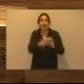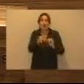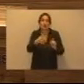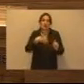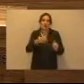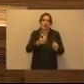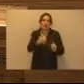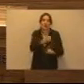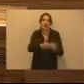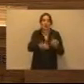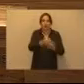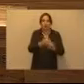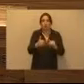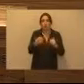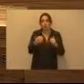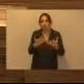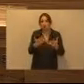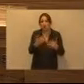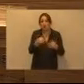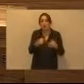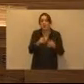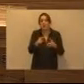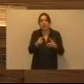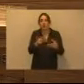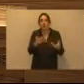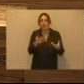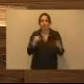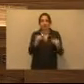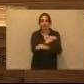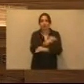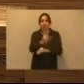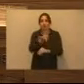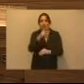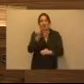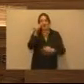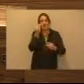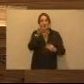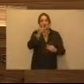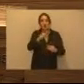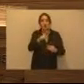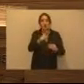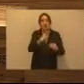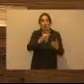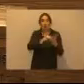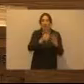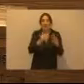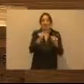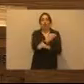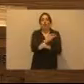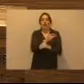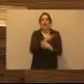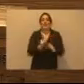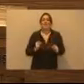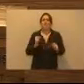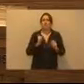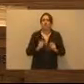y largo plazo y no como un plan de choque, puesto que consideramos que, además de ser costosos, los planes de choque no suelen